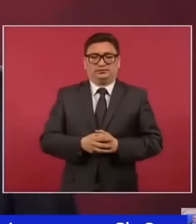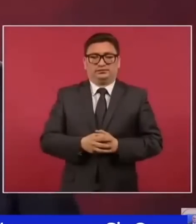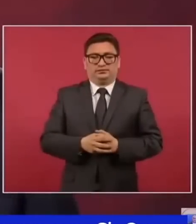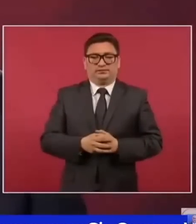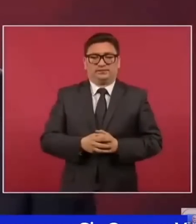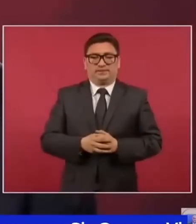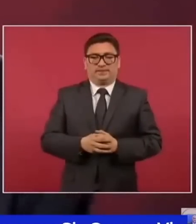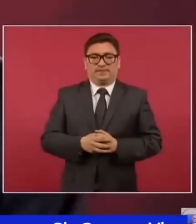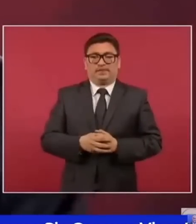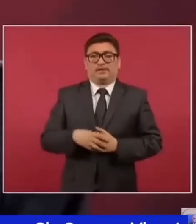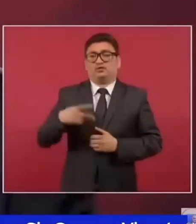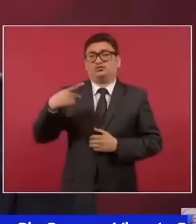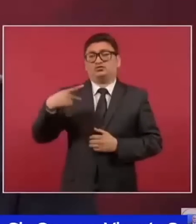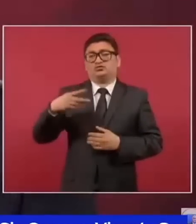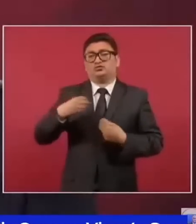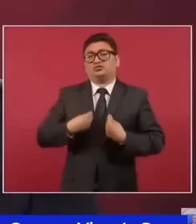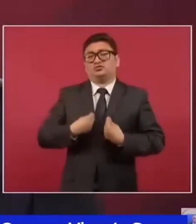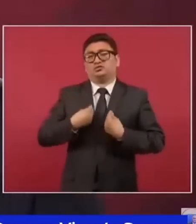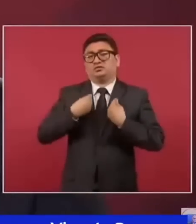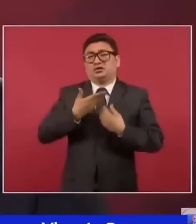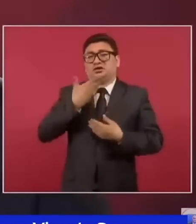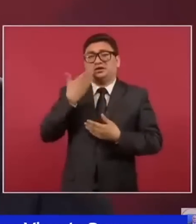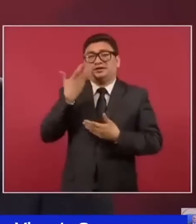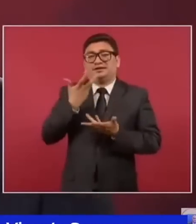sea, es un estilo de vida